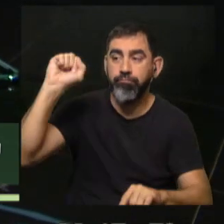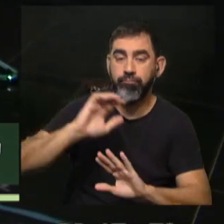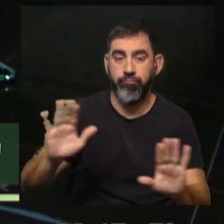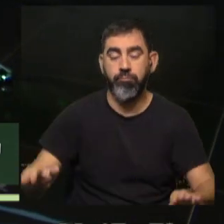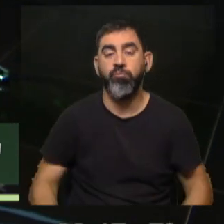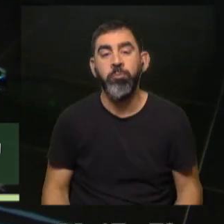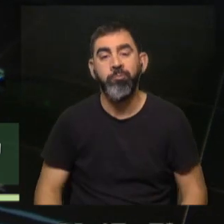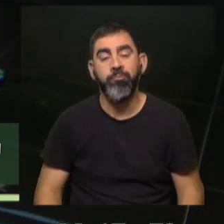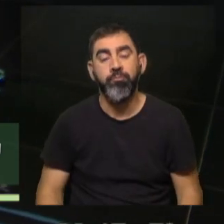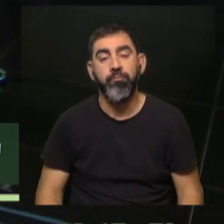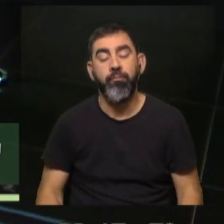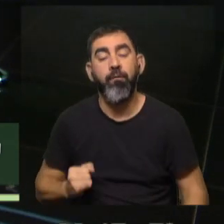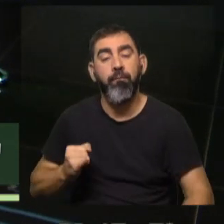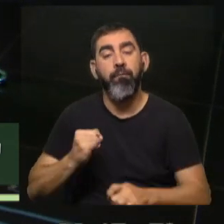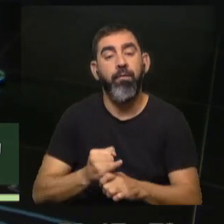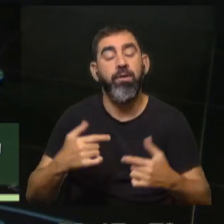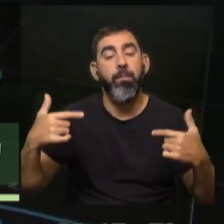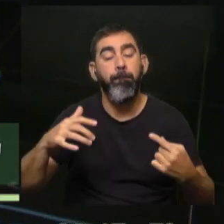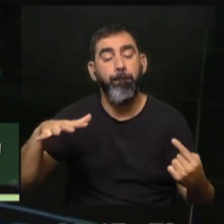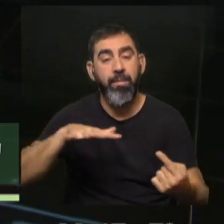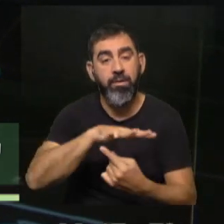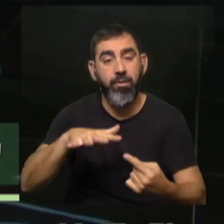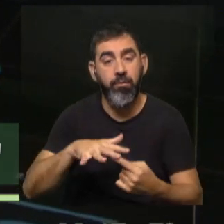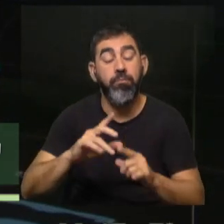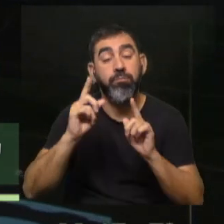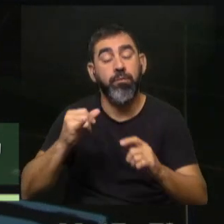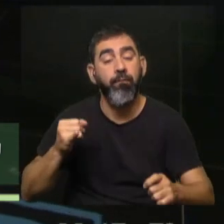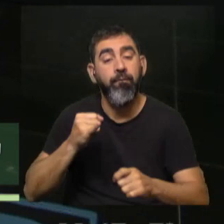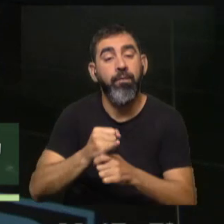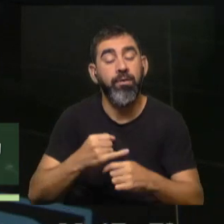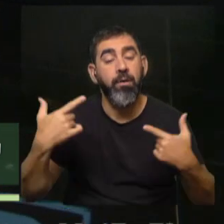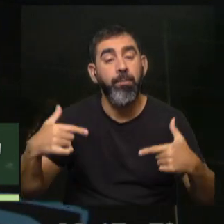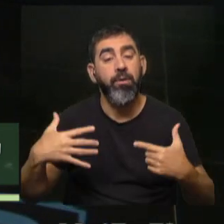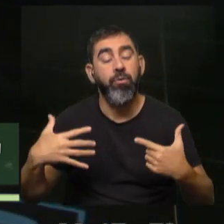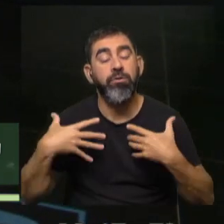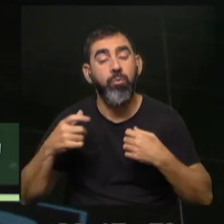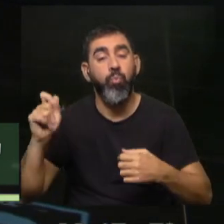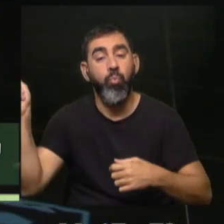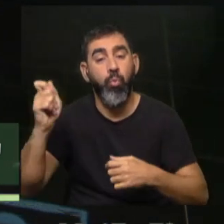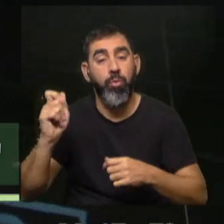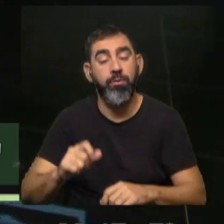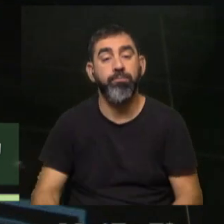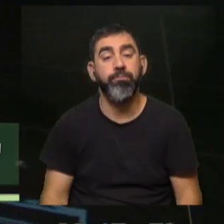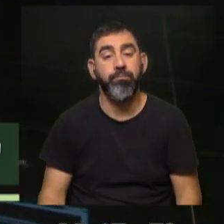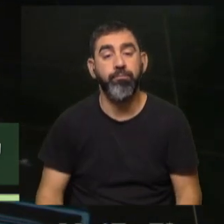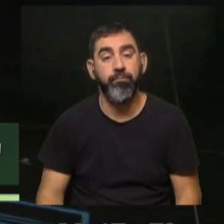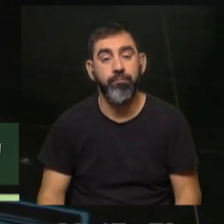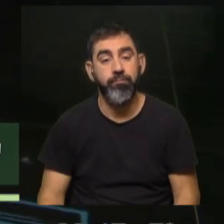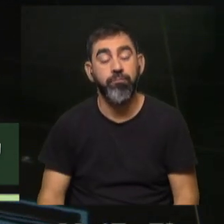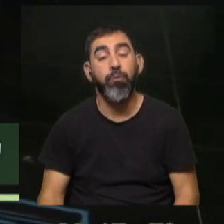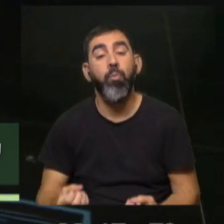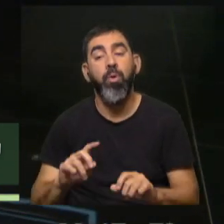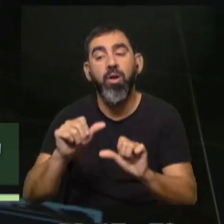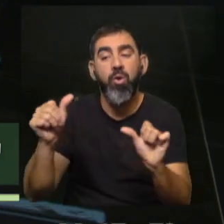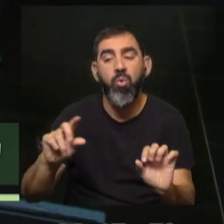segundo fallo el Ministerio del ambiente y en paralelo falló el Ministerio de salud pública en esos controles